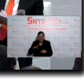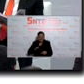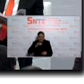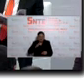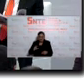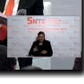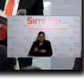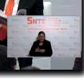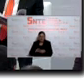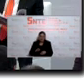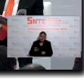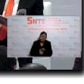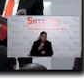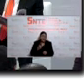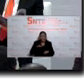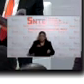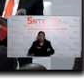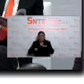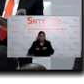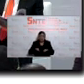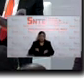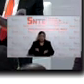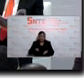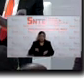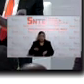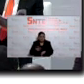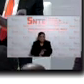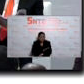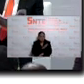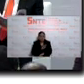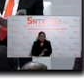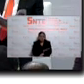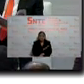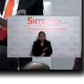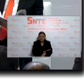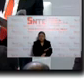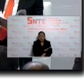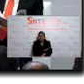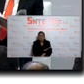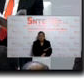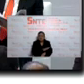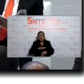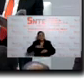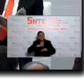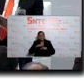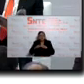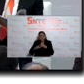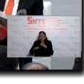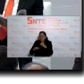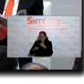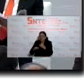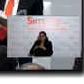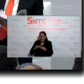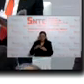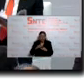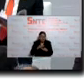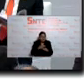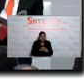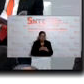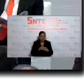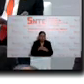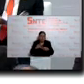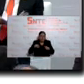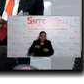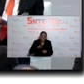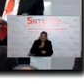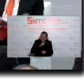emocional. Cualquiera que está, nada nuevo voy a decir acá, pero todo nos impacta, cuando estamos frente a un aula, todo nos impacta.